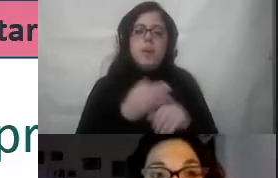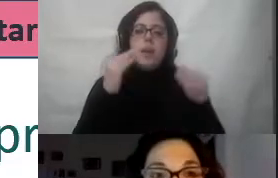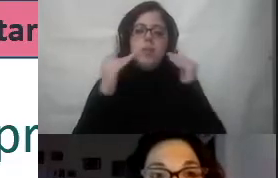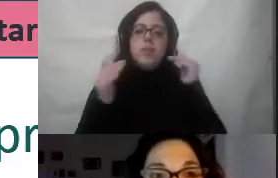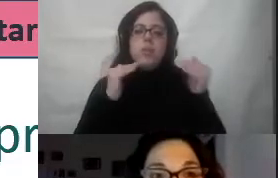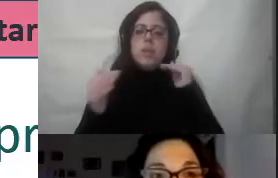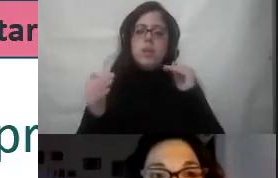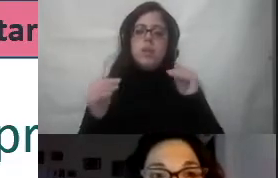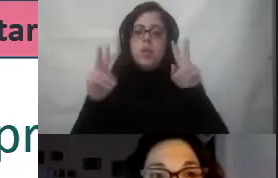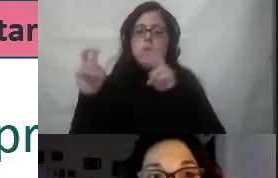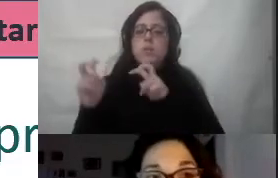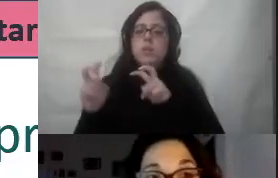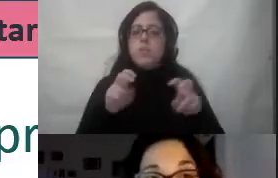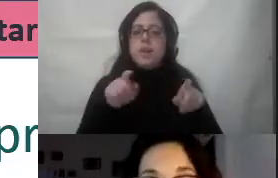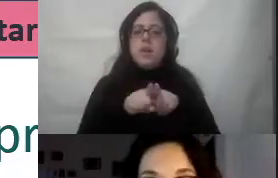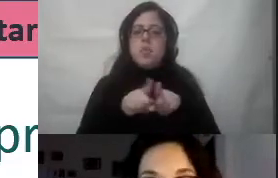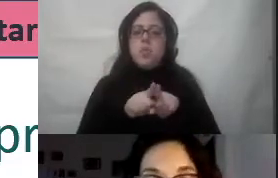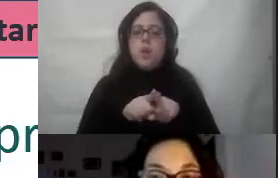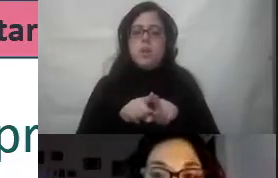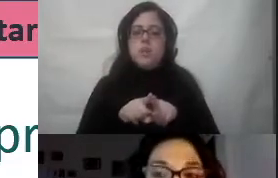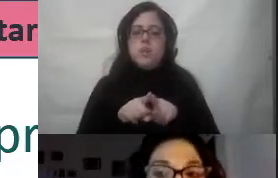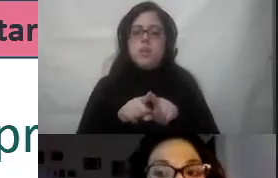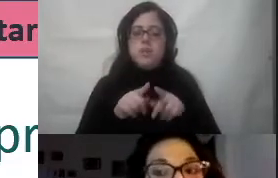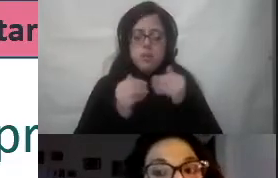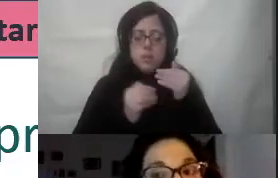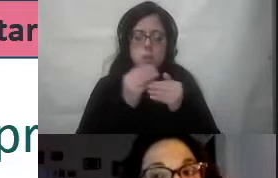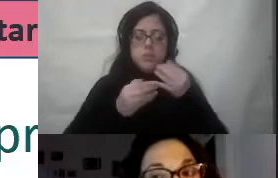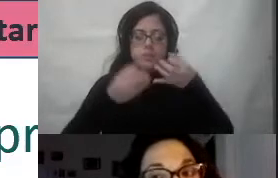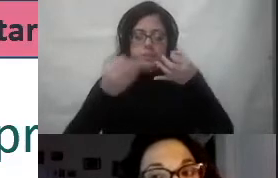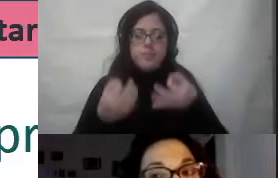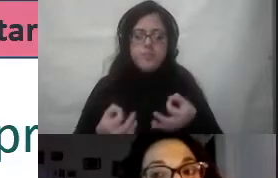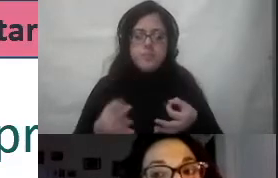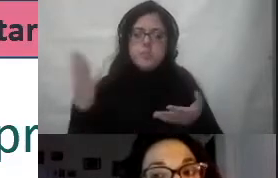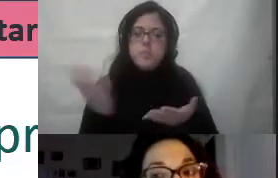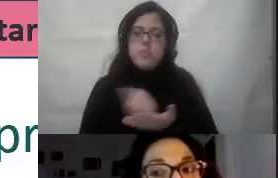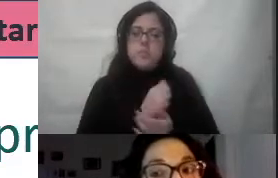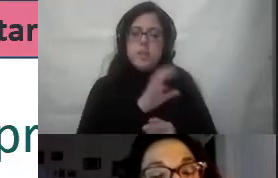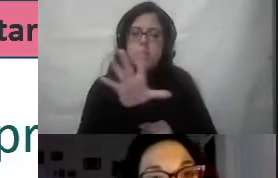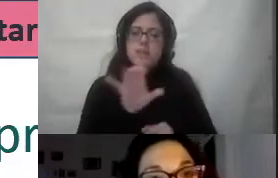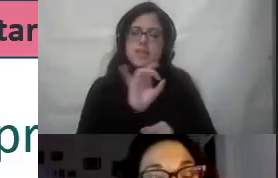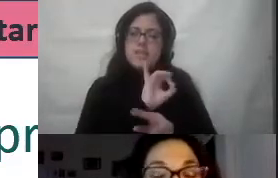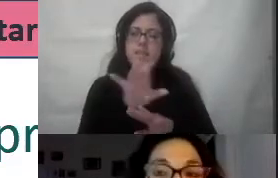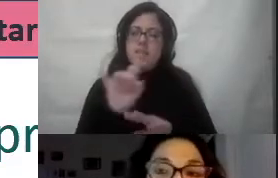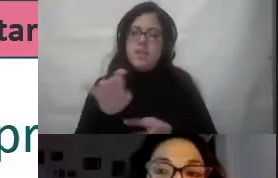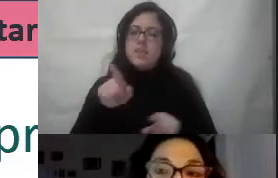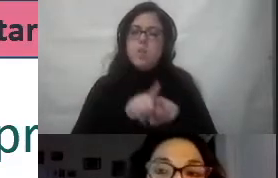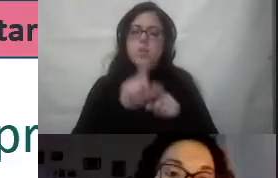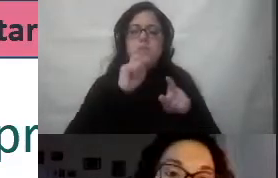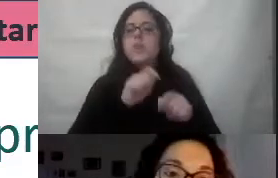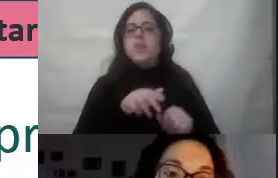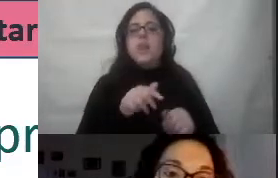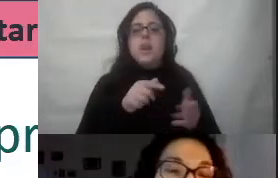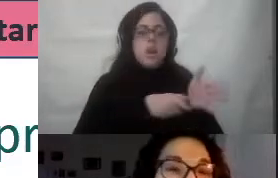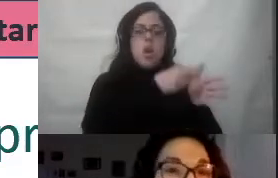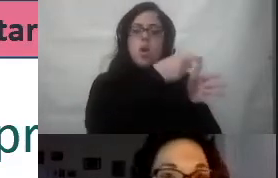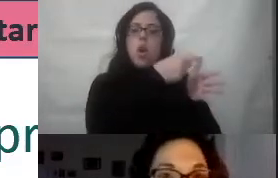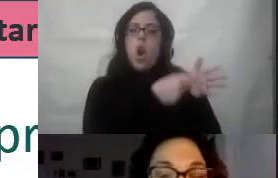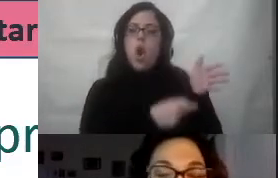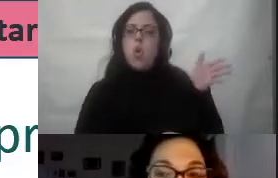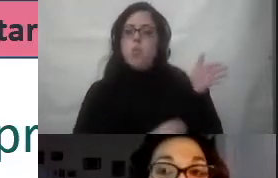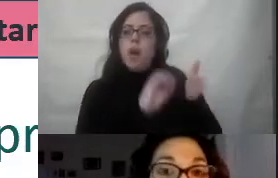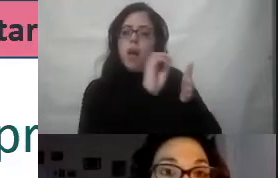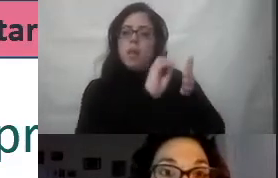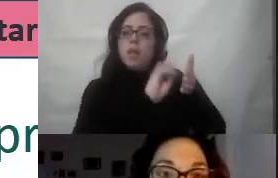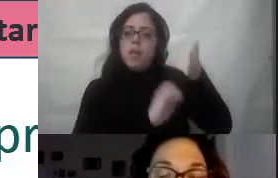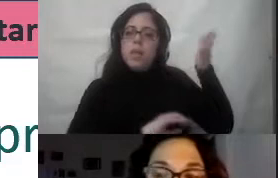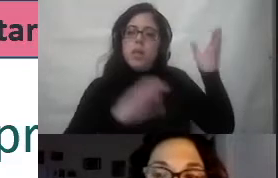de aplicación donde lo que queremos es lograr la transferencia, que escriban una columna de opinión. Puede ser una columna de opinión, ojalá lo